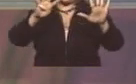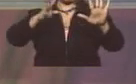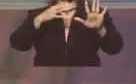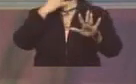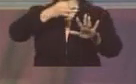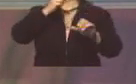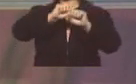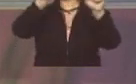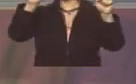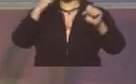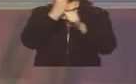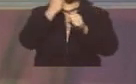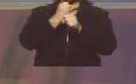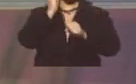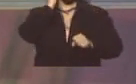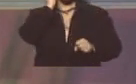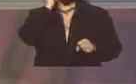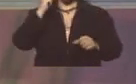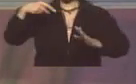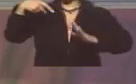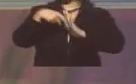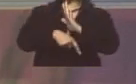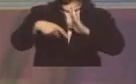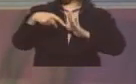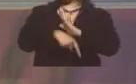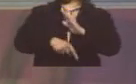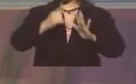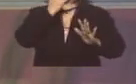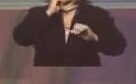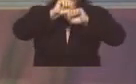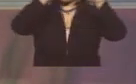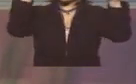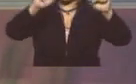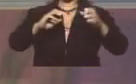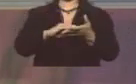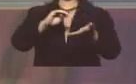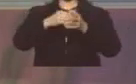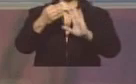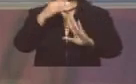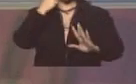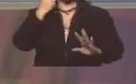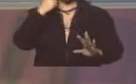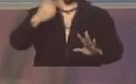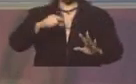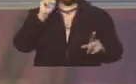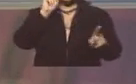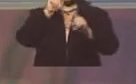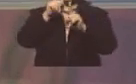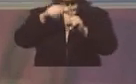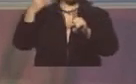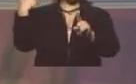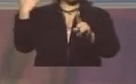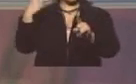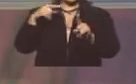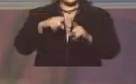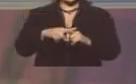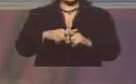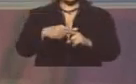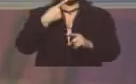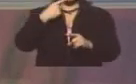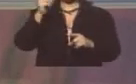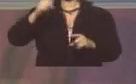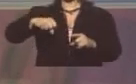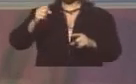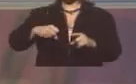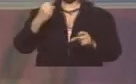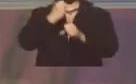Y además tú eres una mujer trabajadora, profundamente amante de nuestras tradiciones. Dice, así te calificaste hace algunos minutos tras